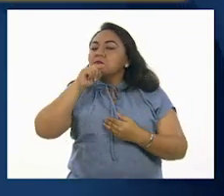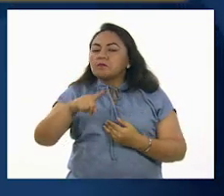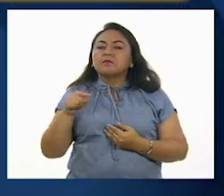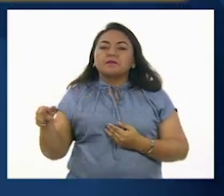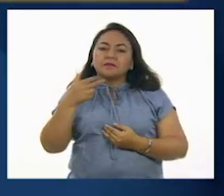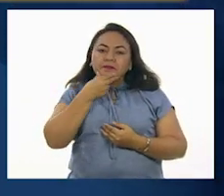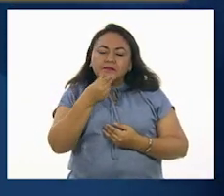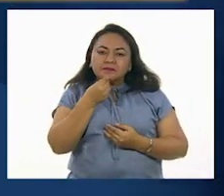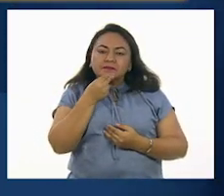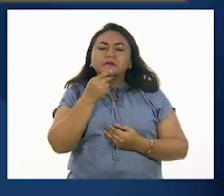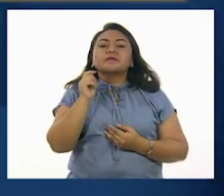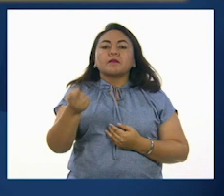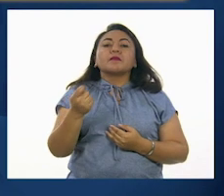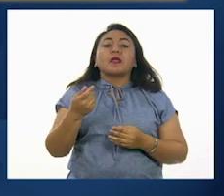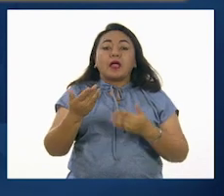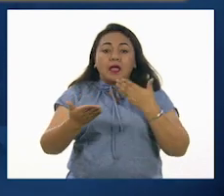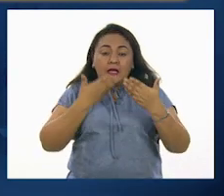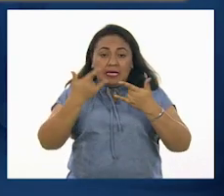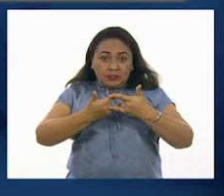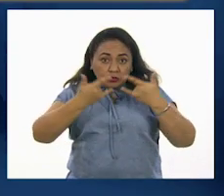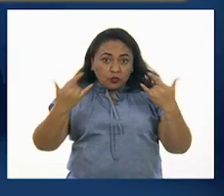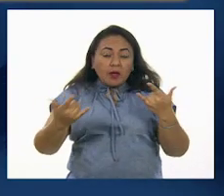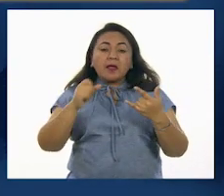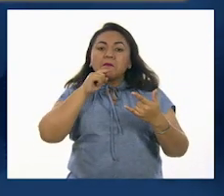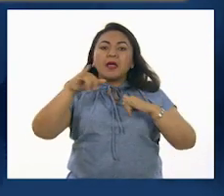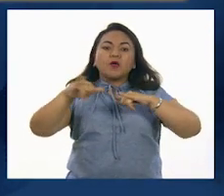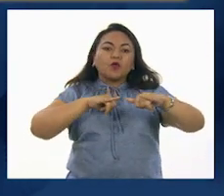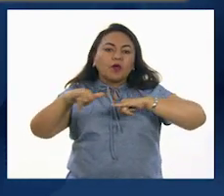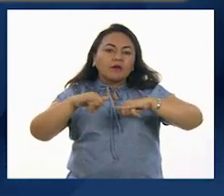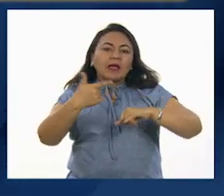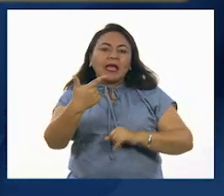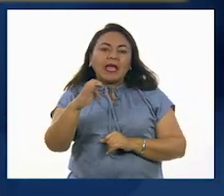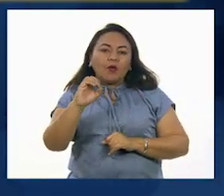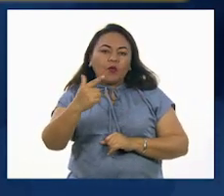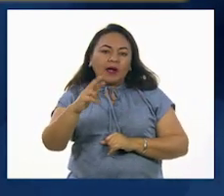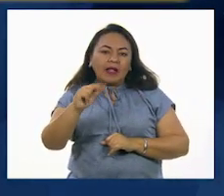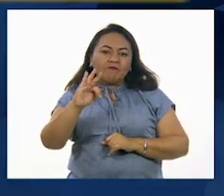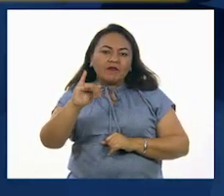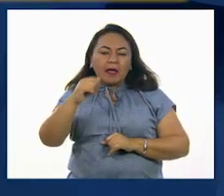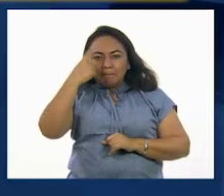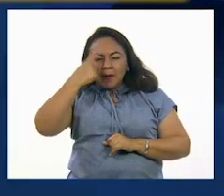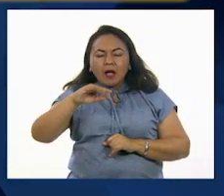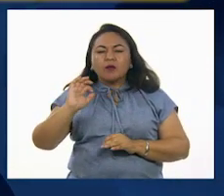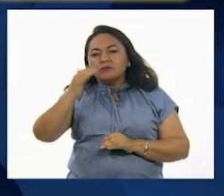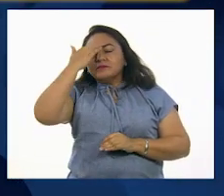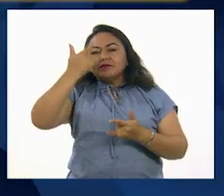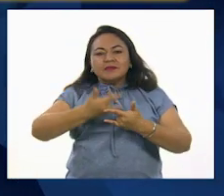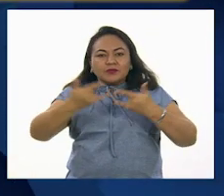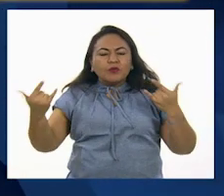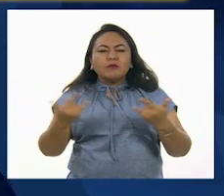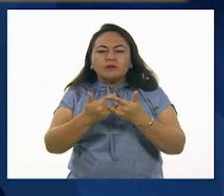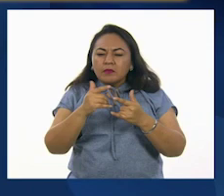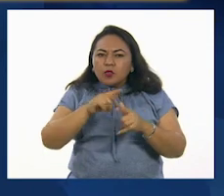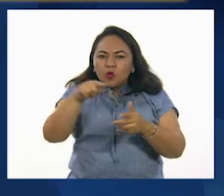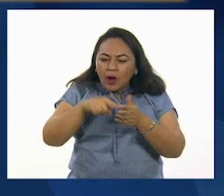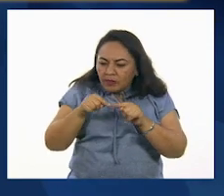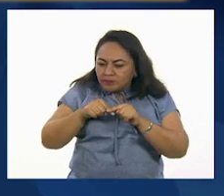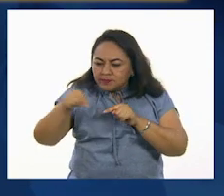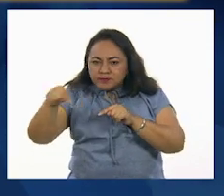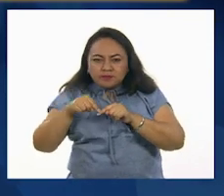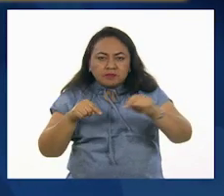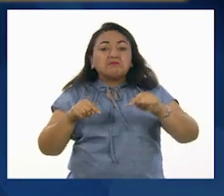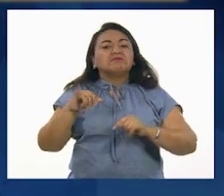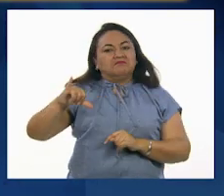manera, recibimos educación en historia y geografía para el reconocimiento de hechos históricos y espacios geográficos. Podría